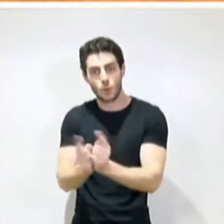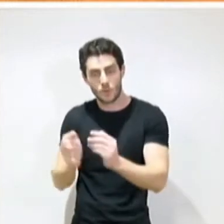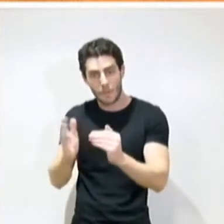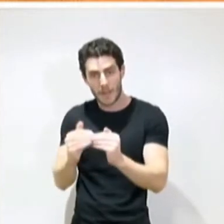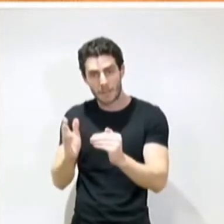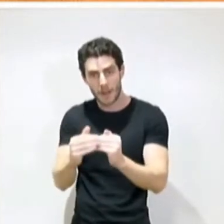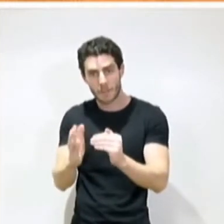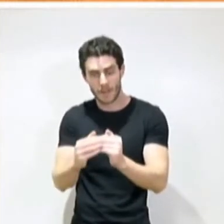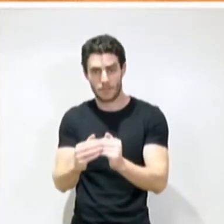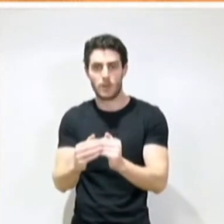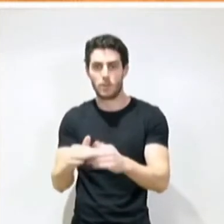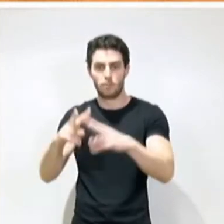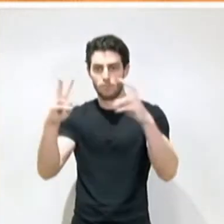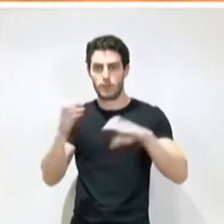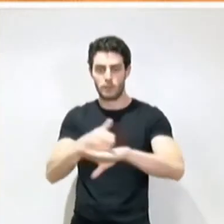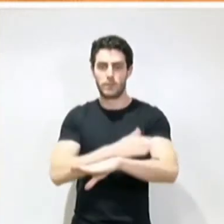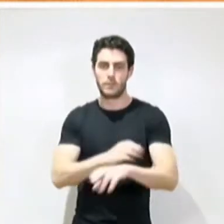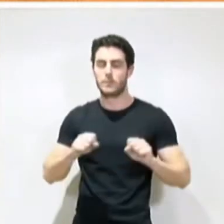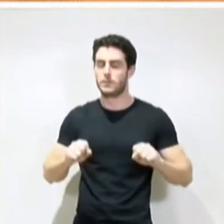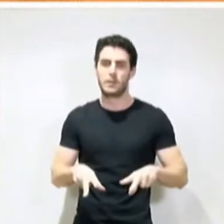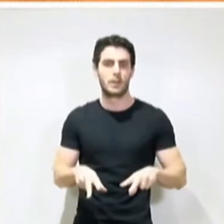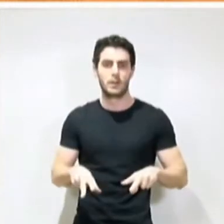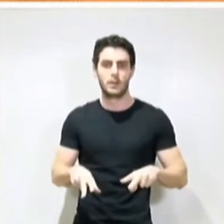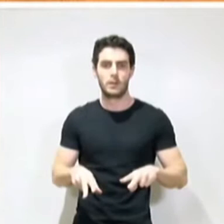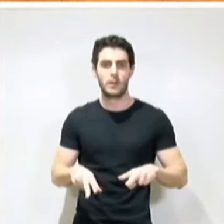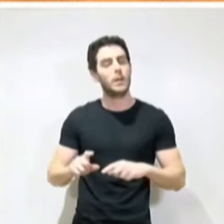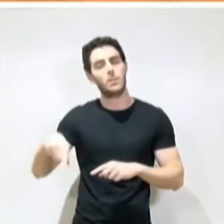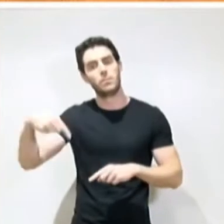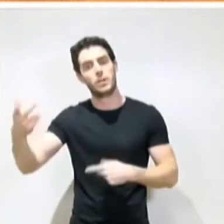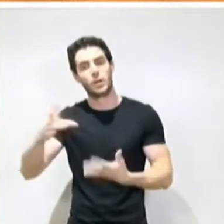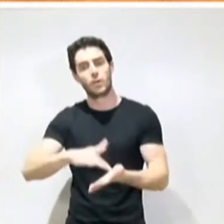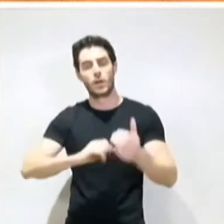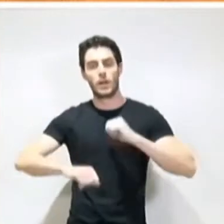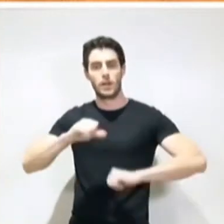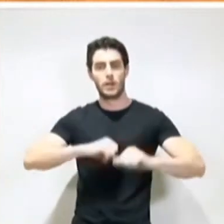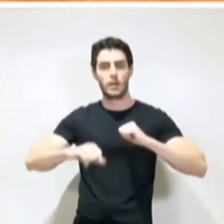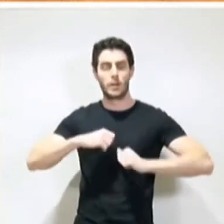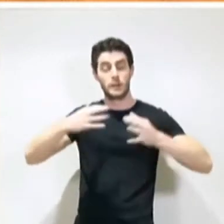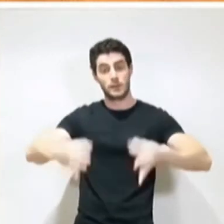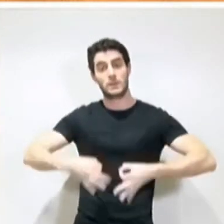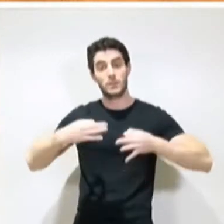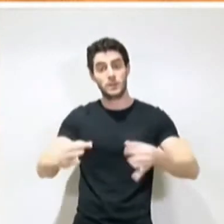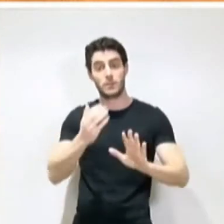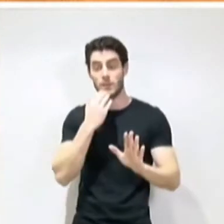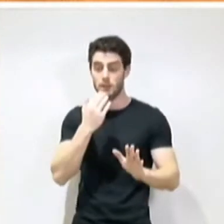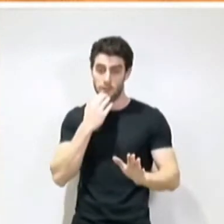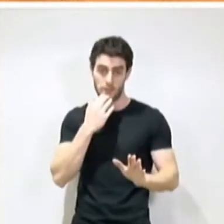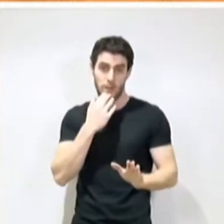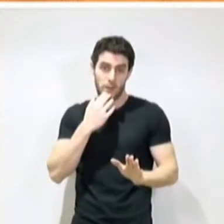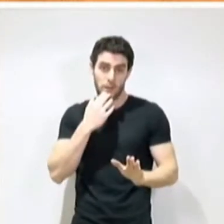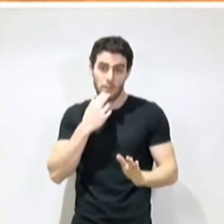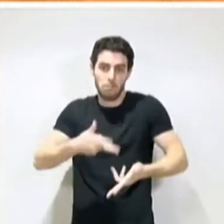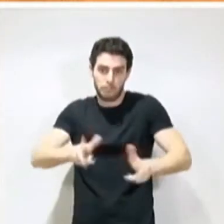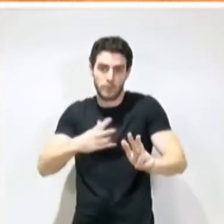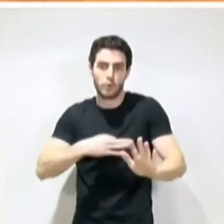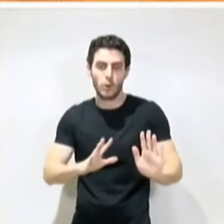sin ingresos previos ni posteriores a una cirugía siempre por supuesto que la intervención quirúrgica